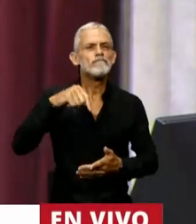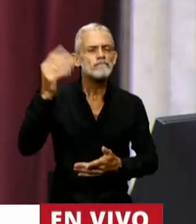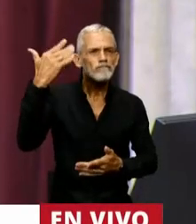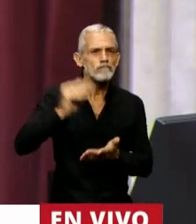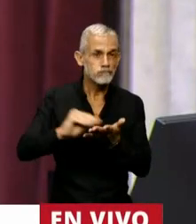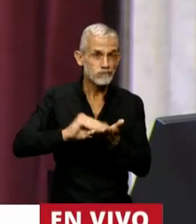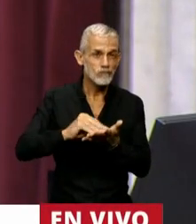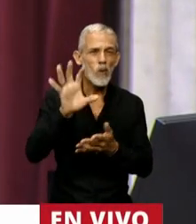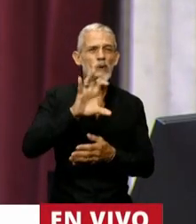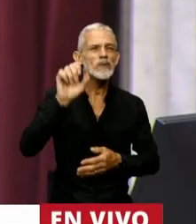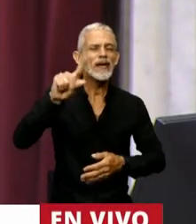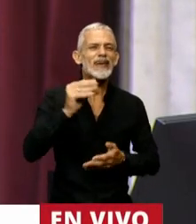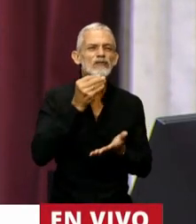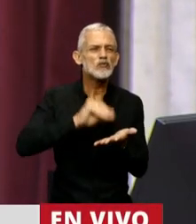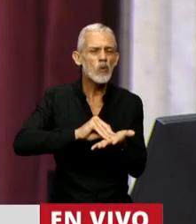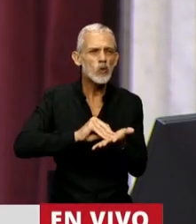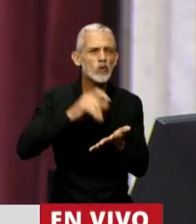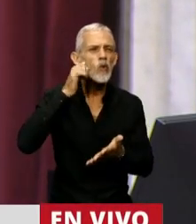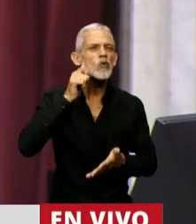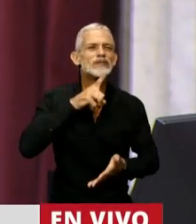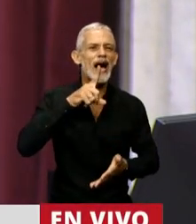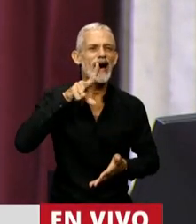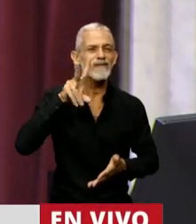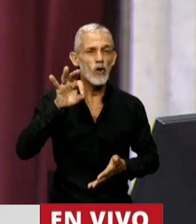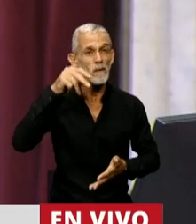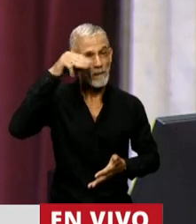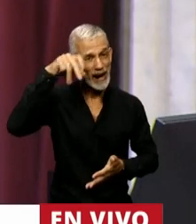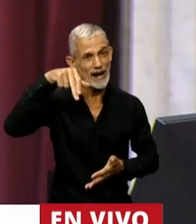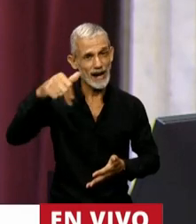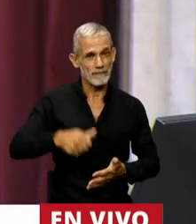Tiene la palabra el diputado por la provincia de Chubut, Gustavo Mena.